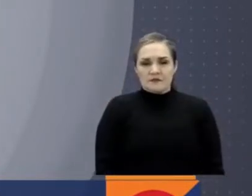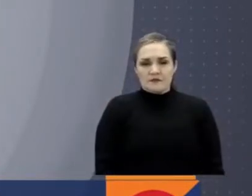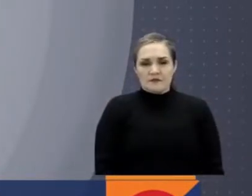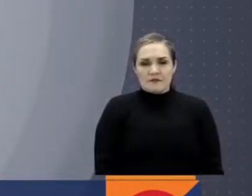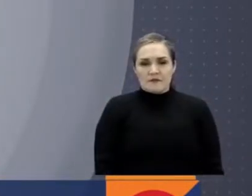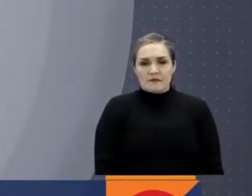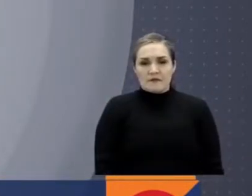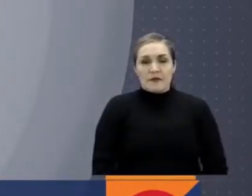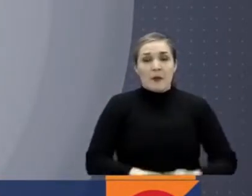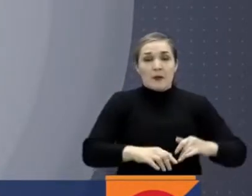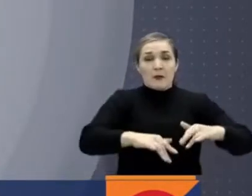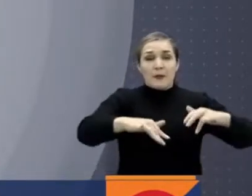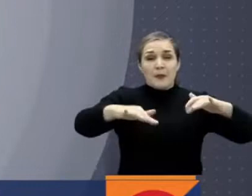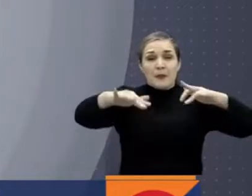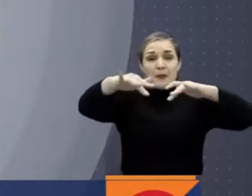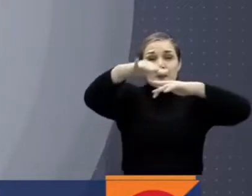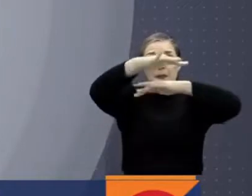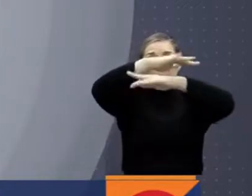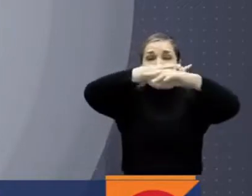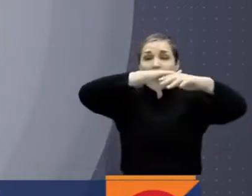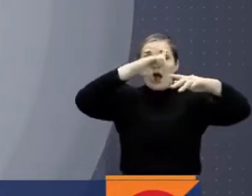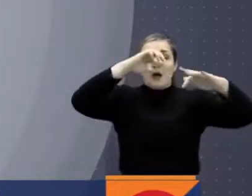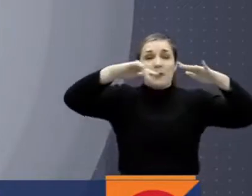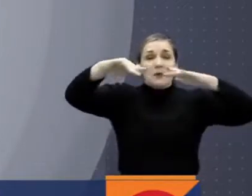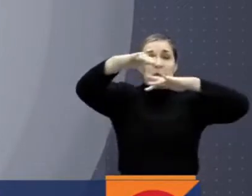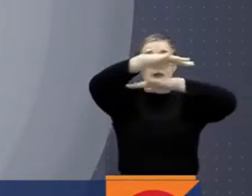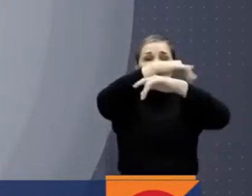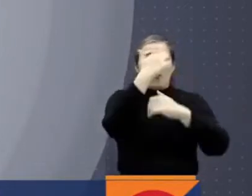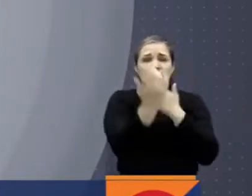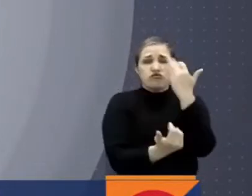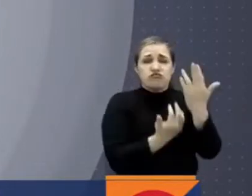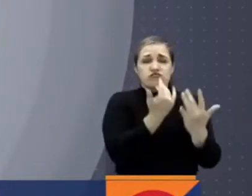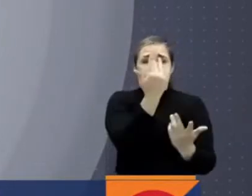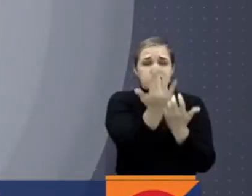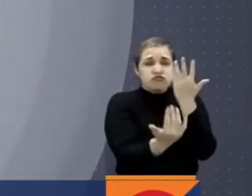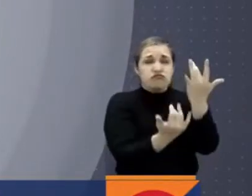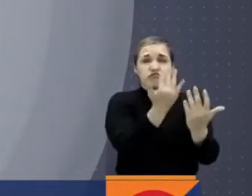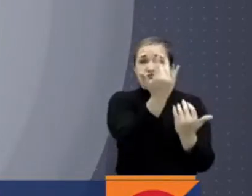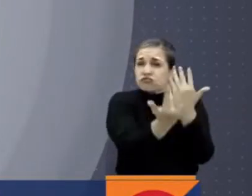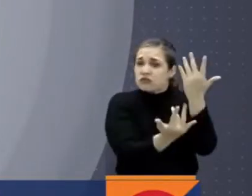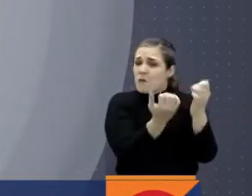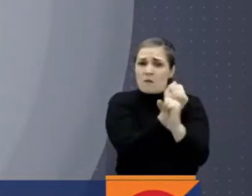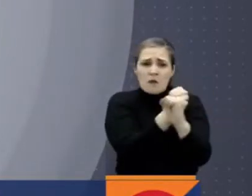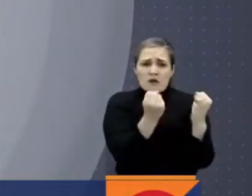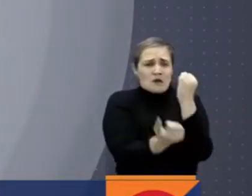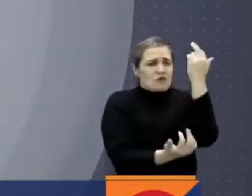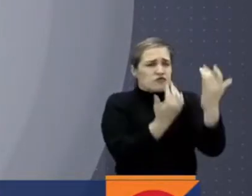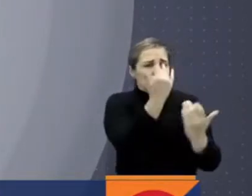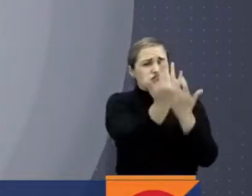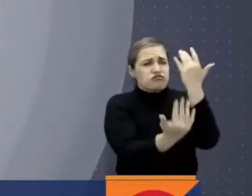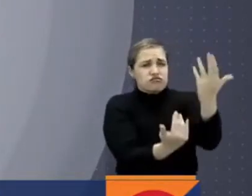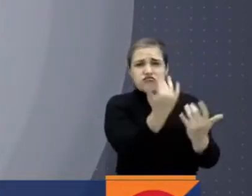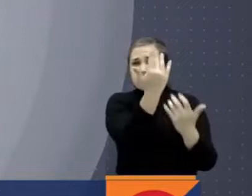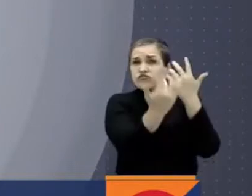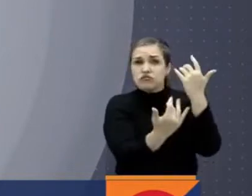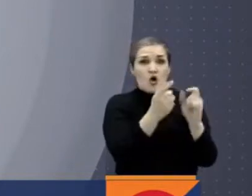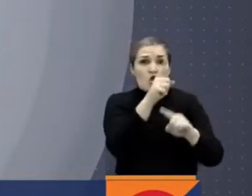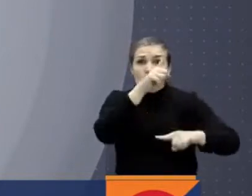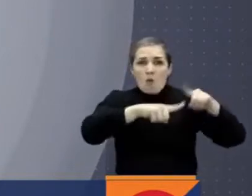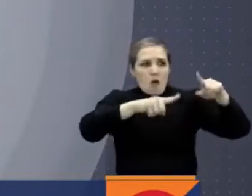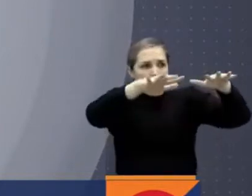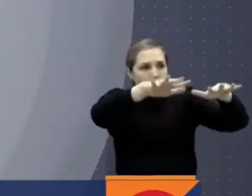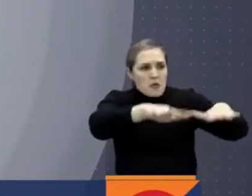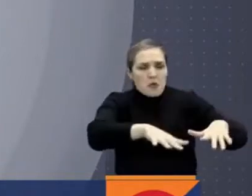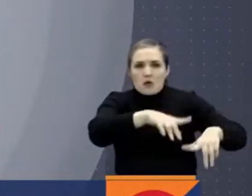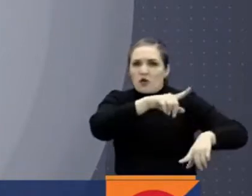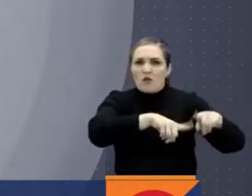Tras una nube blanca dibujada en los techos, las llamas no parecían ceder. Era el pavor por el fuego incontrolado, el terror